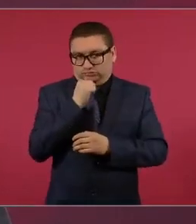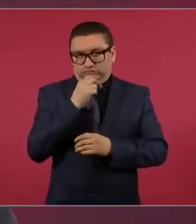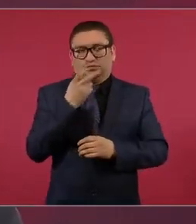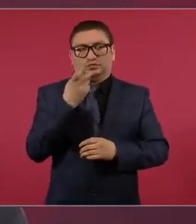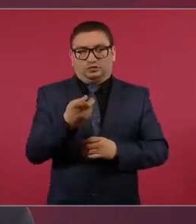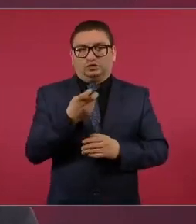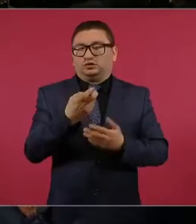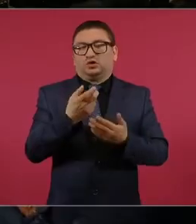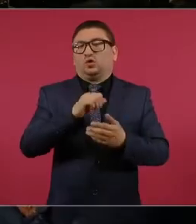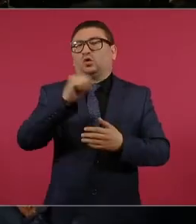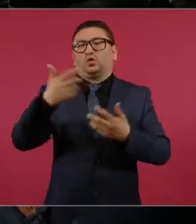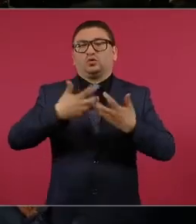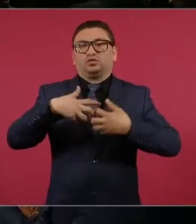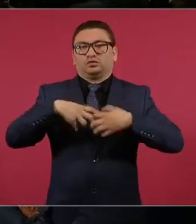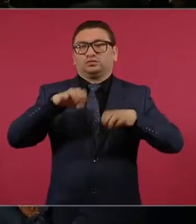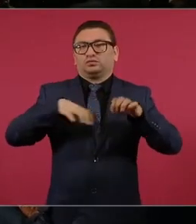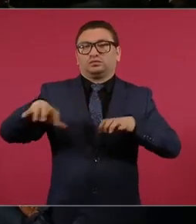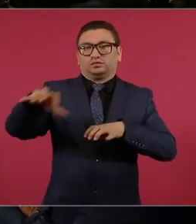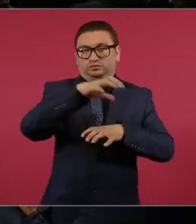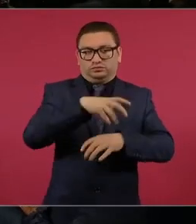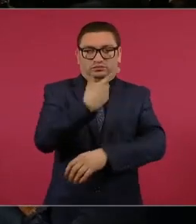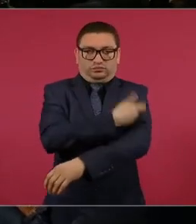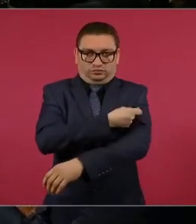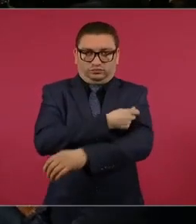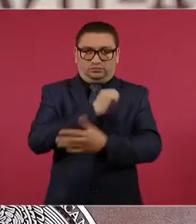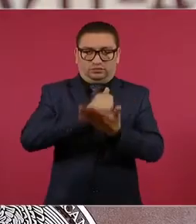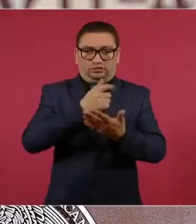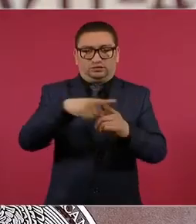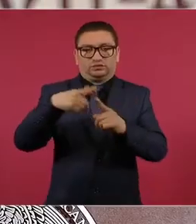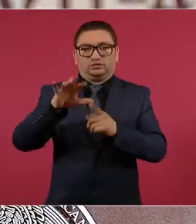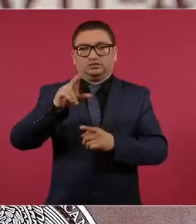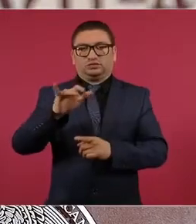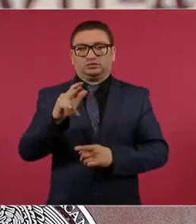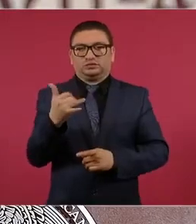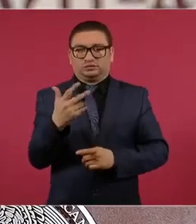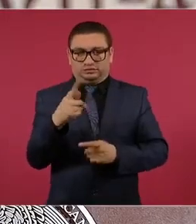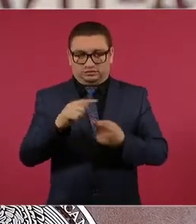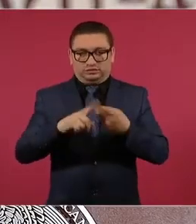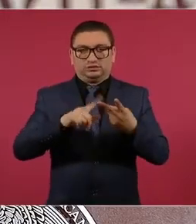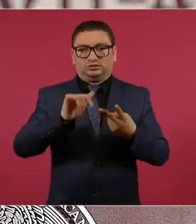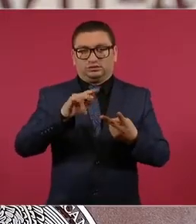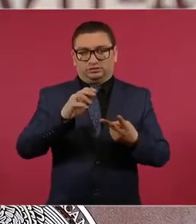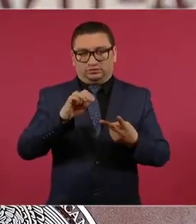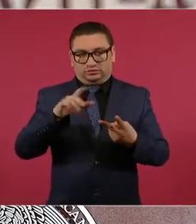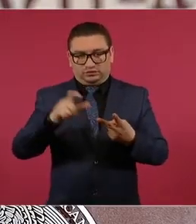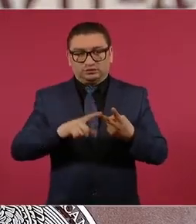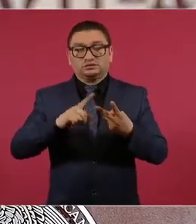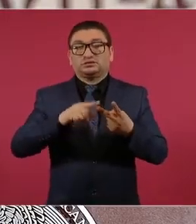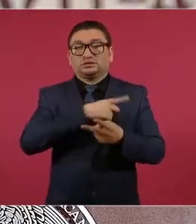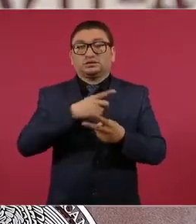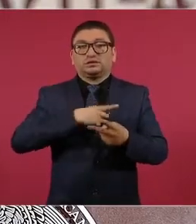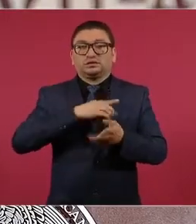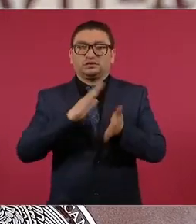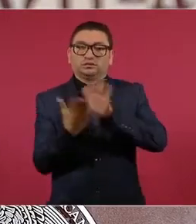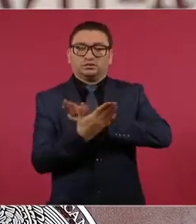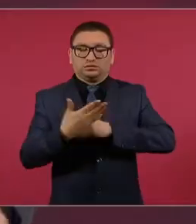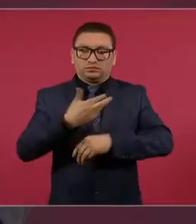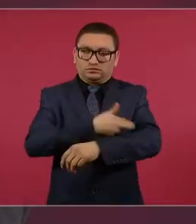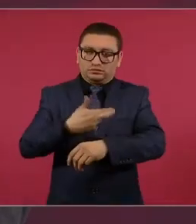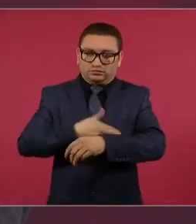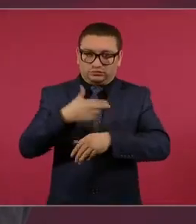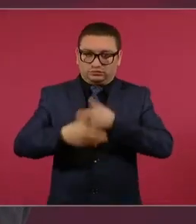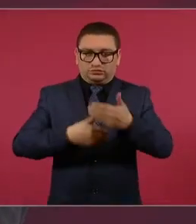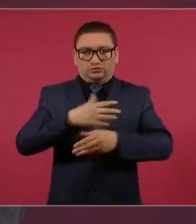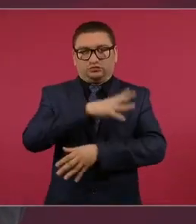igual que otras empresas y marcas de vacunas eh con asit abimex tiene que completar un expediente un dosier